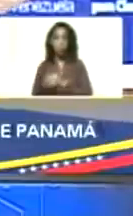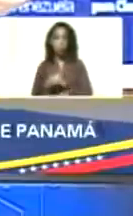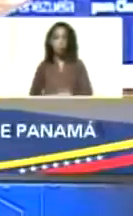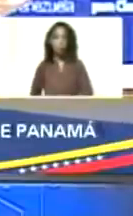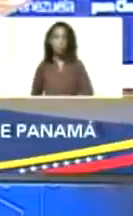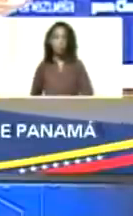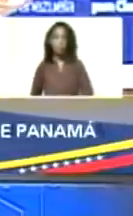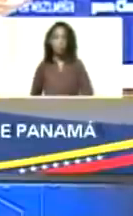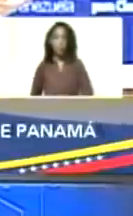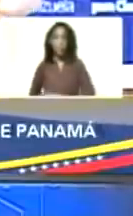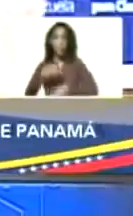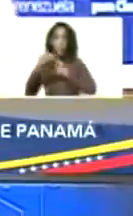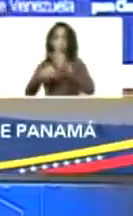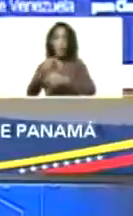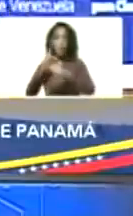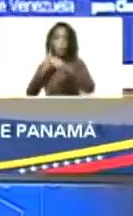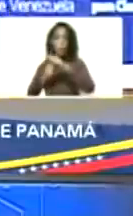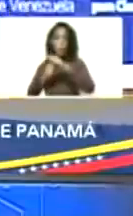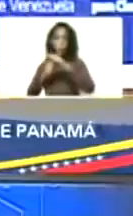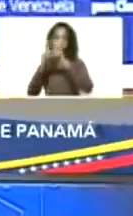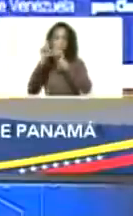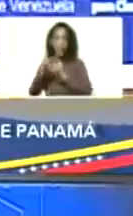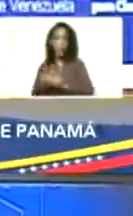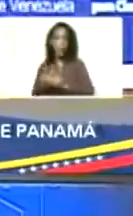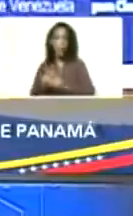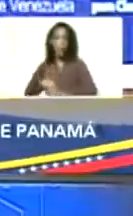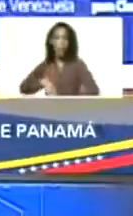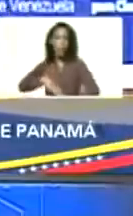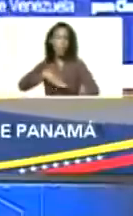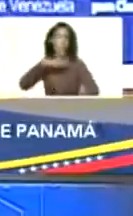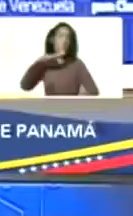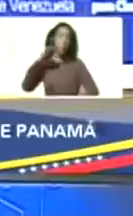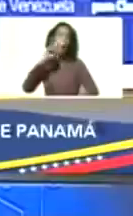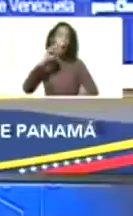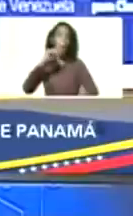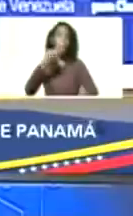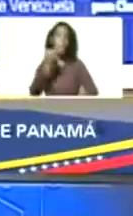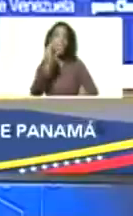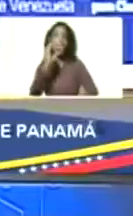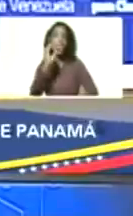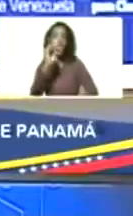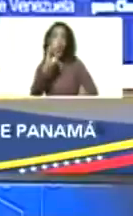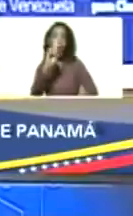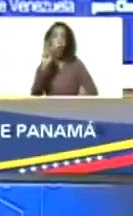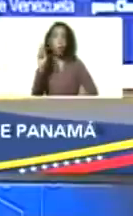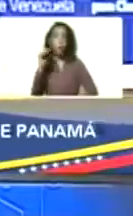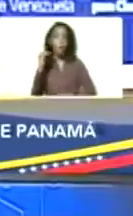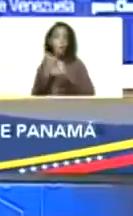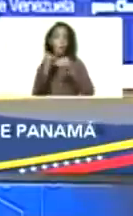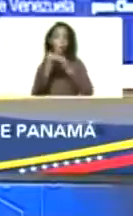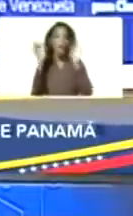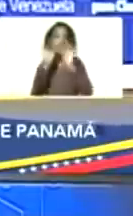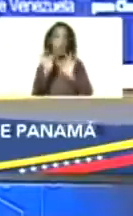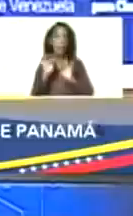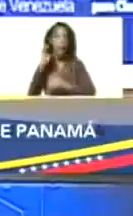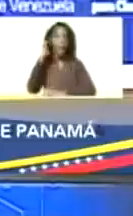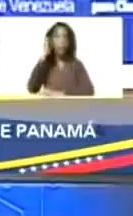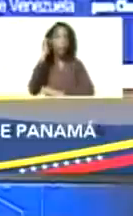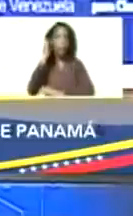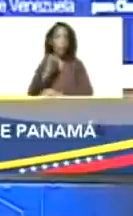Se le hizo la prueba, cundida de Omicron. Igualmente de Europa,